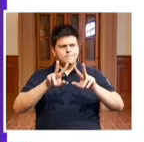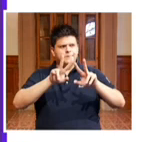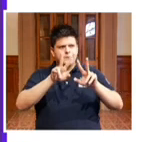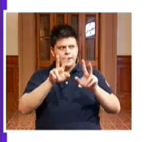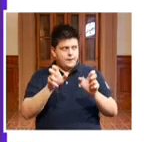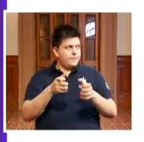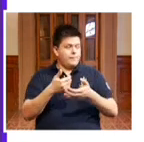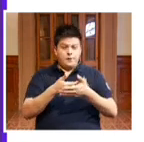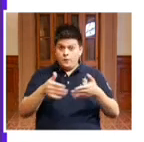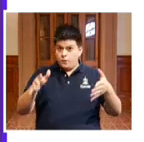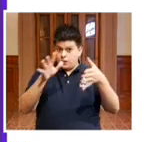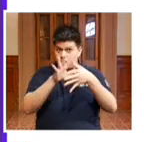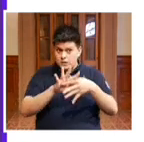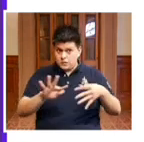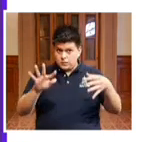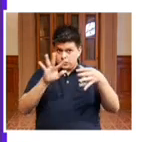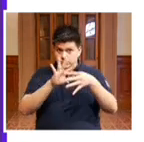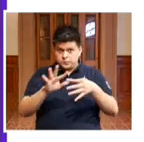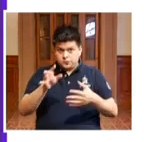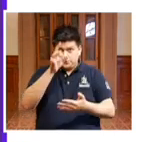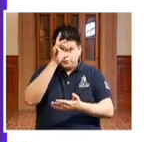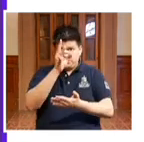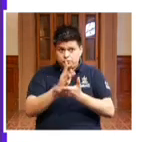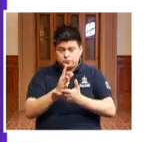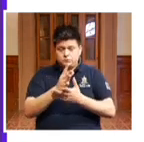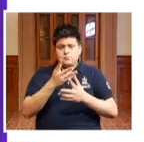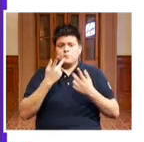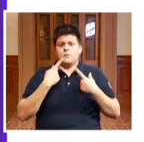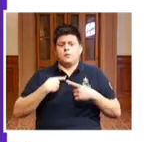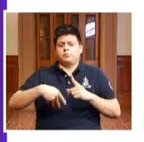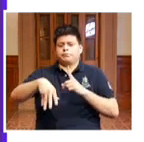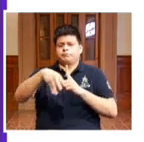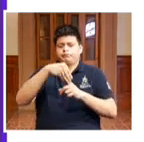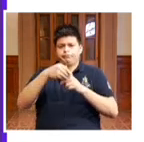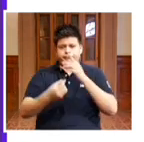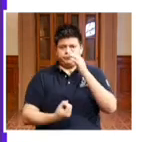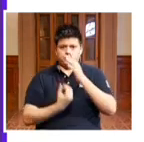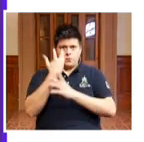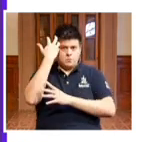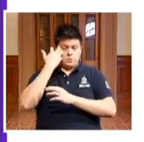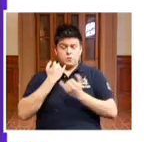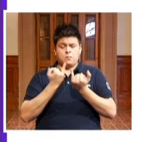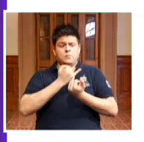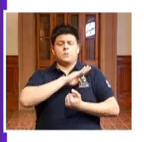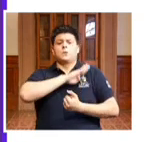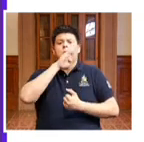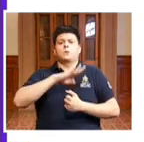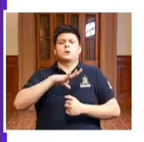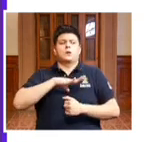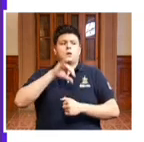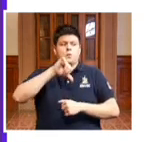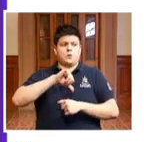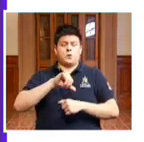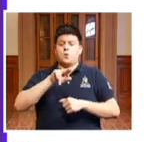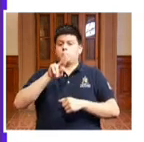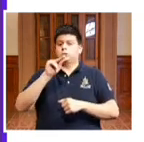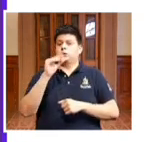Y hablando de la carga de enfermedad en el Estado de Nuevo León, hoy tenemos